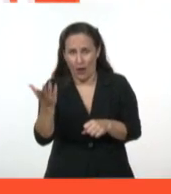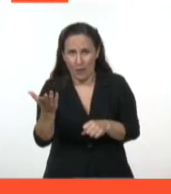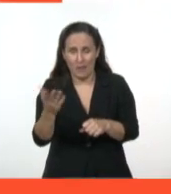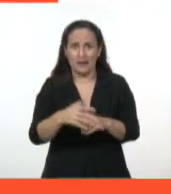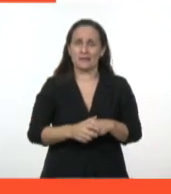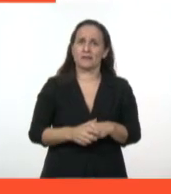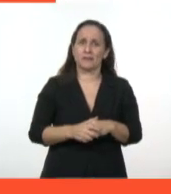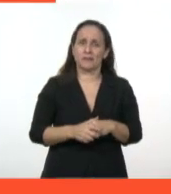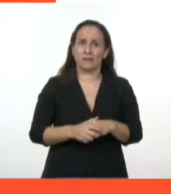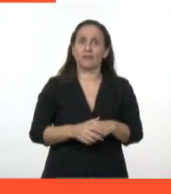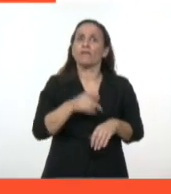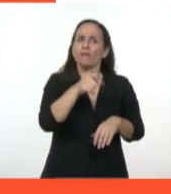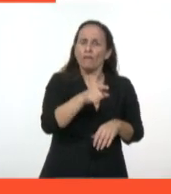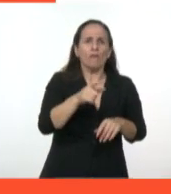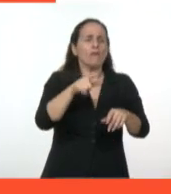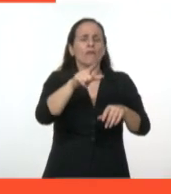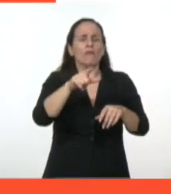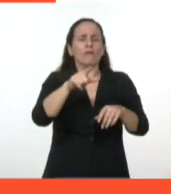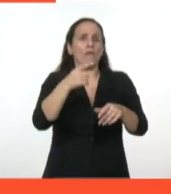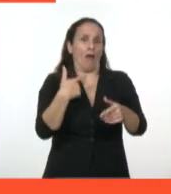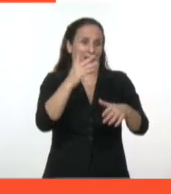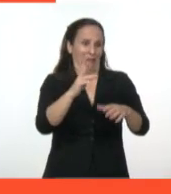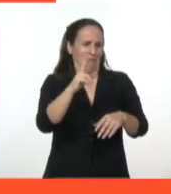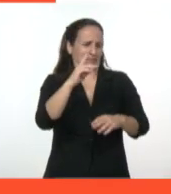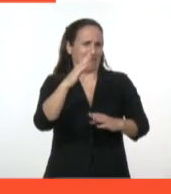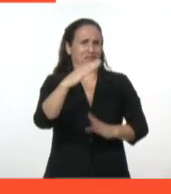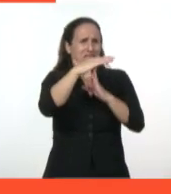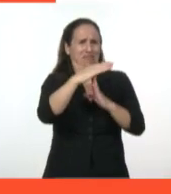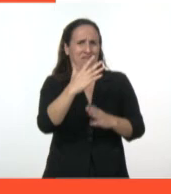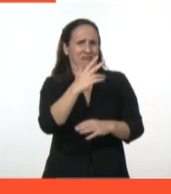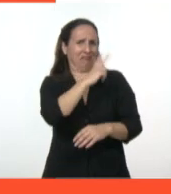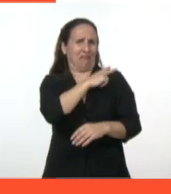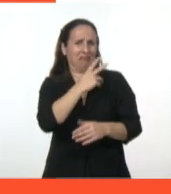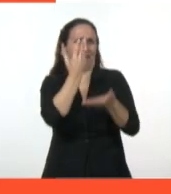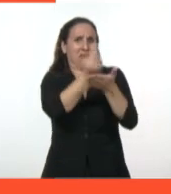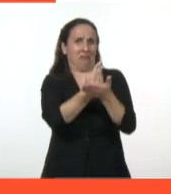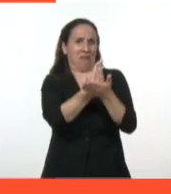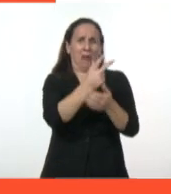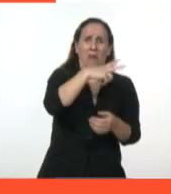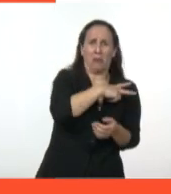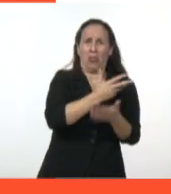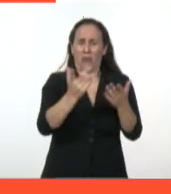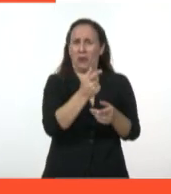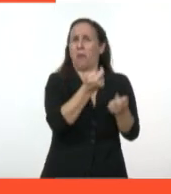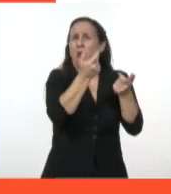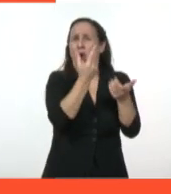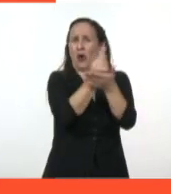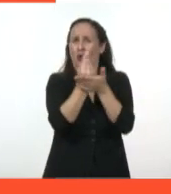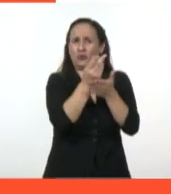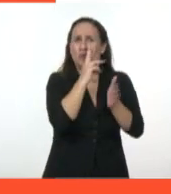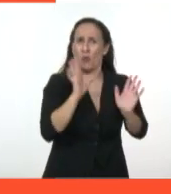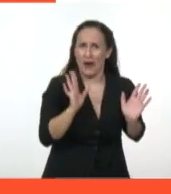Además, tienen una escasa representación en los puestos de liderazgo y dirección en los sectores privado y público. En 2017, solo